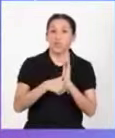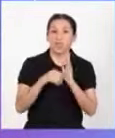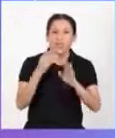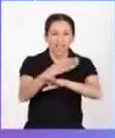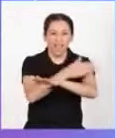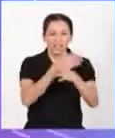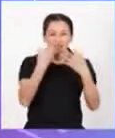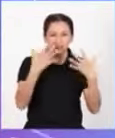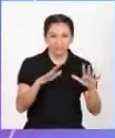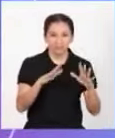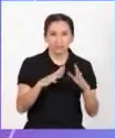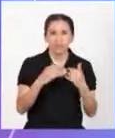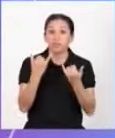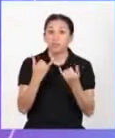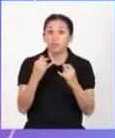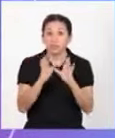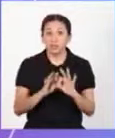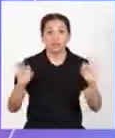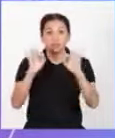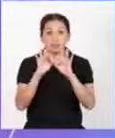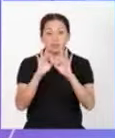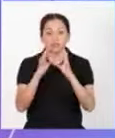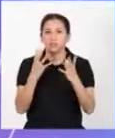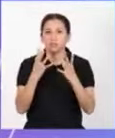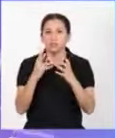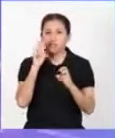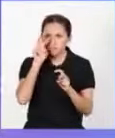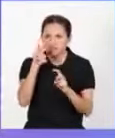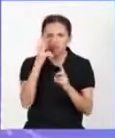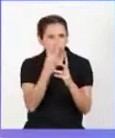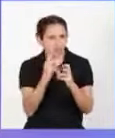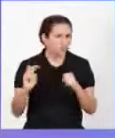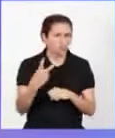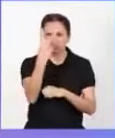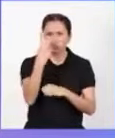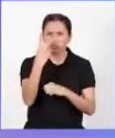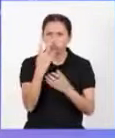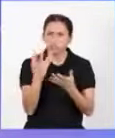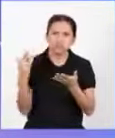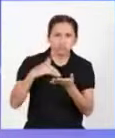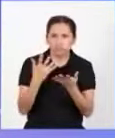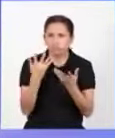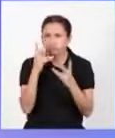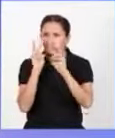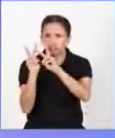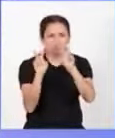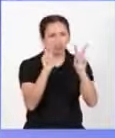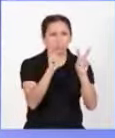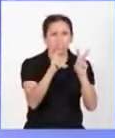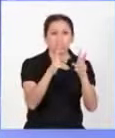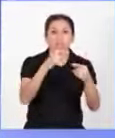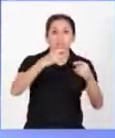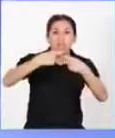Luego de verificado lo anterior, es necesario reforzar las estructuras de la casa,